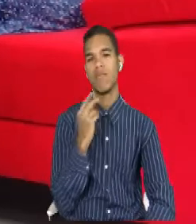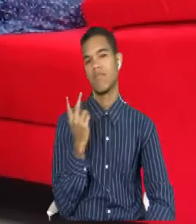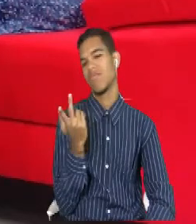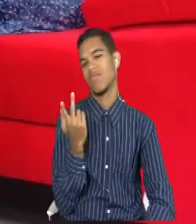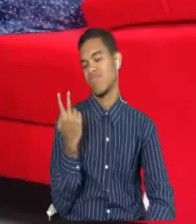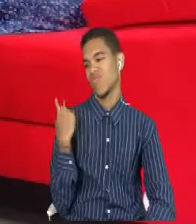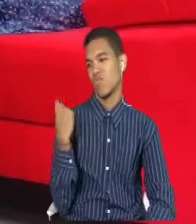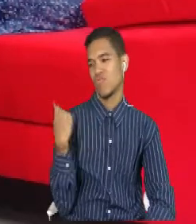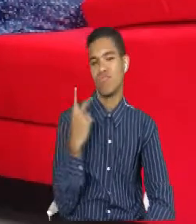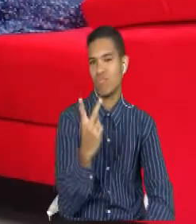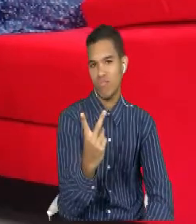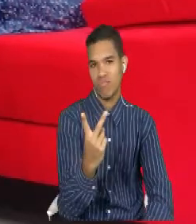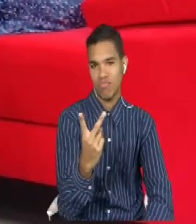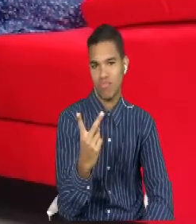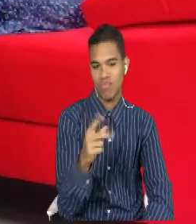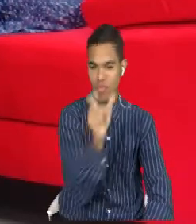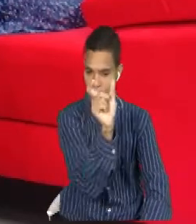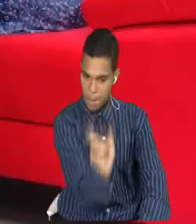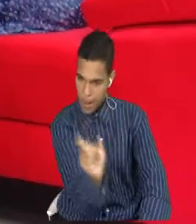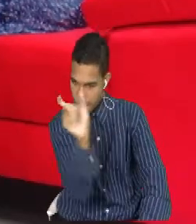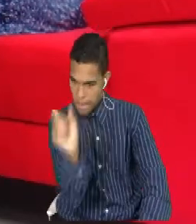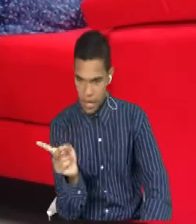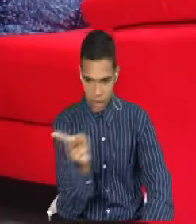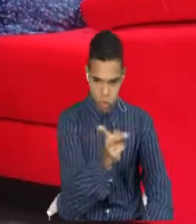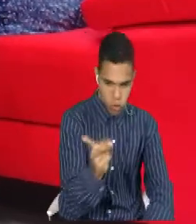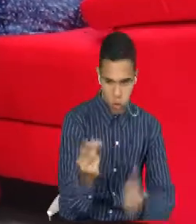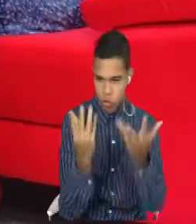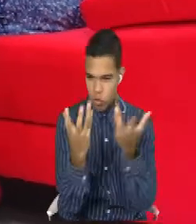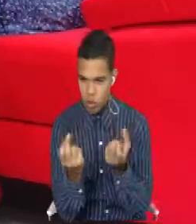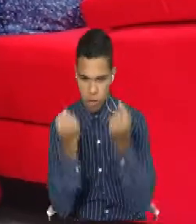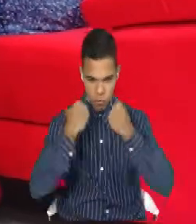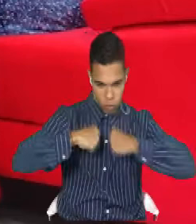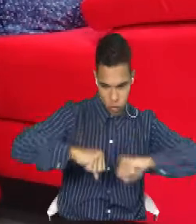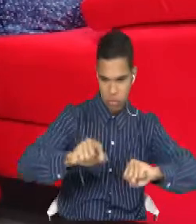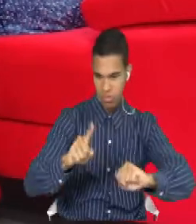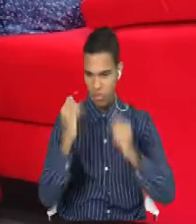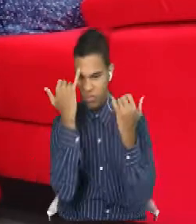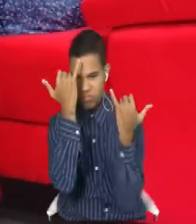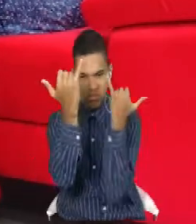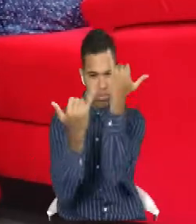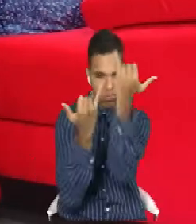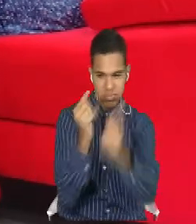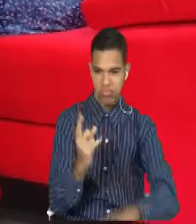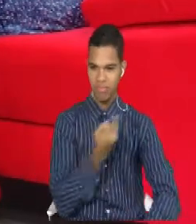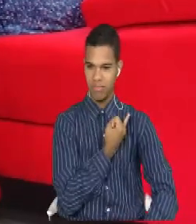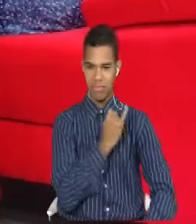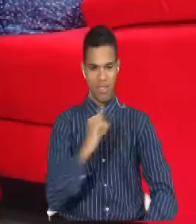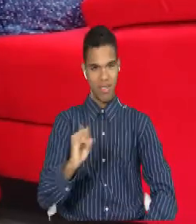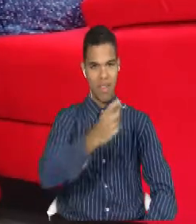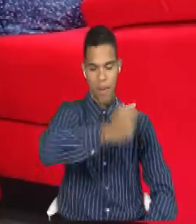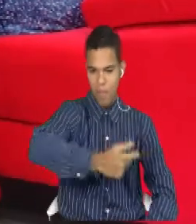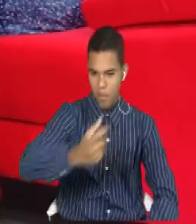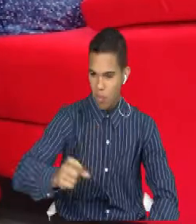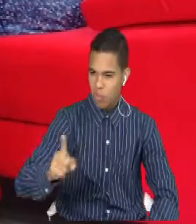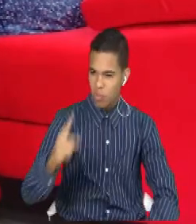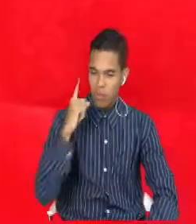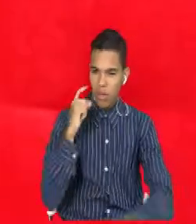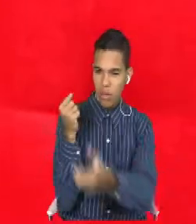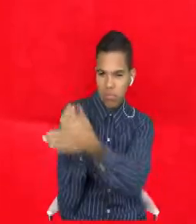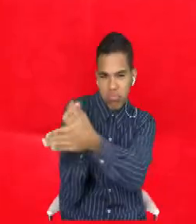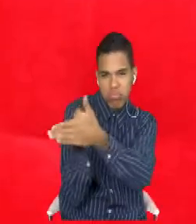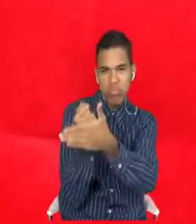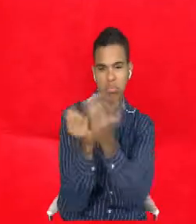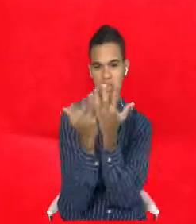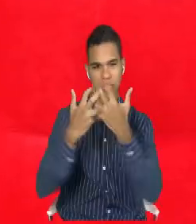que siempre han querido tener como la iniciativa de ser personas independientes, de luchar por su negocio. Y